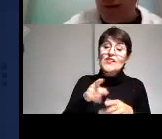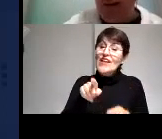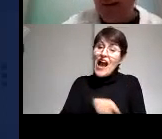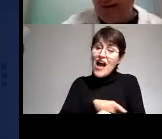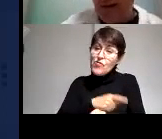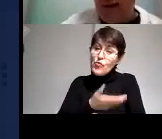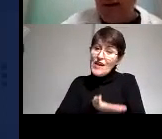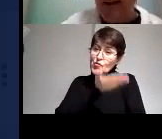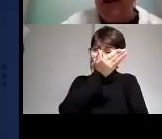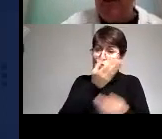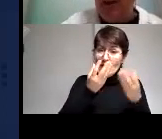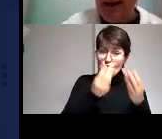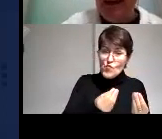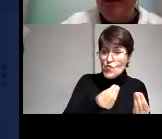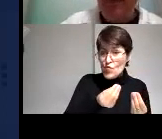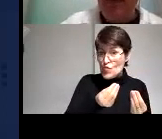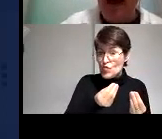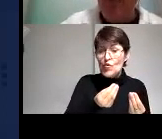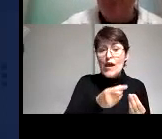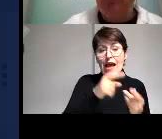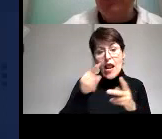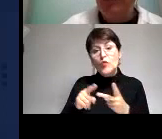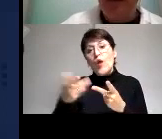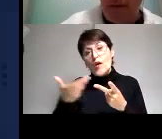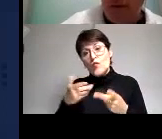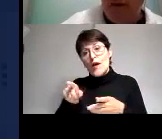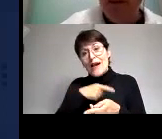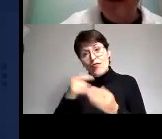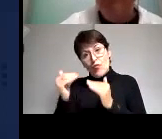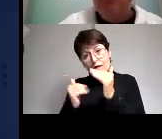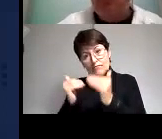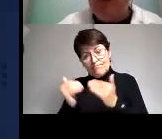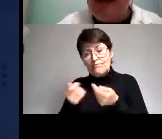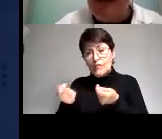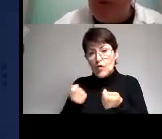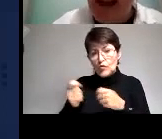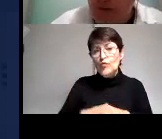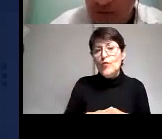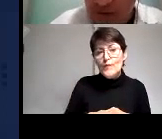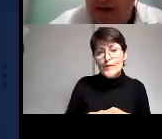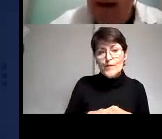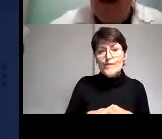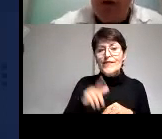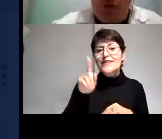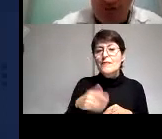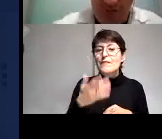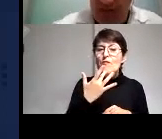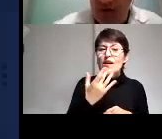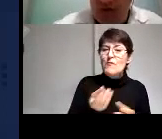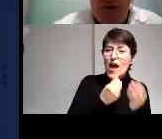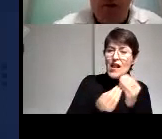procesados de base, es decir, azúcar refinado, bollería, pan blanco, refrescos industriales, o bien que por la cocción